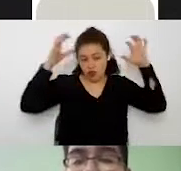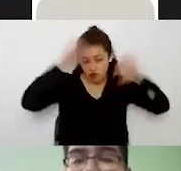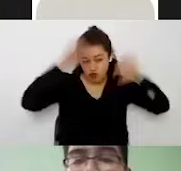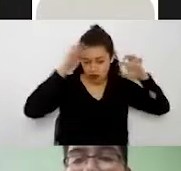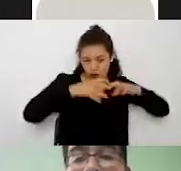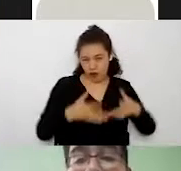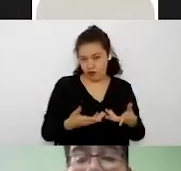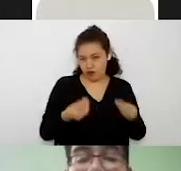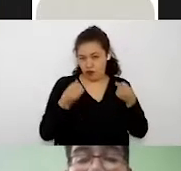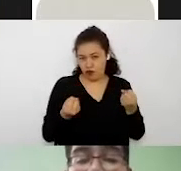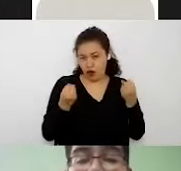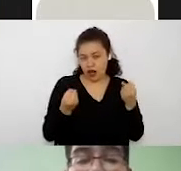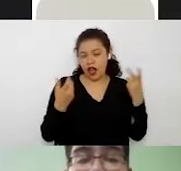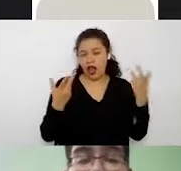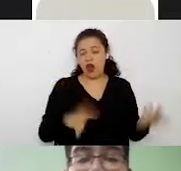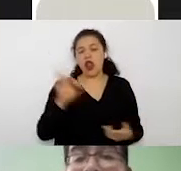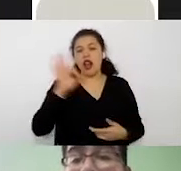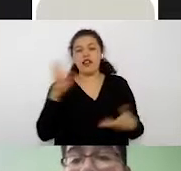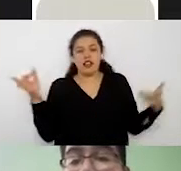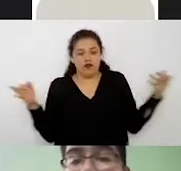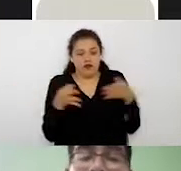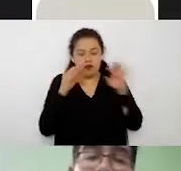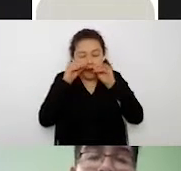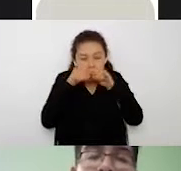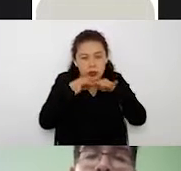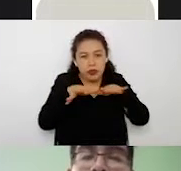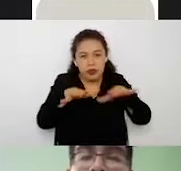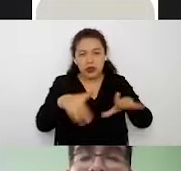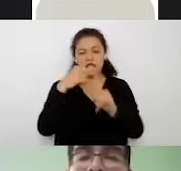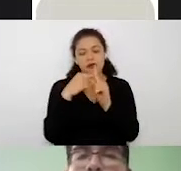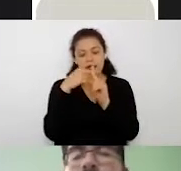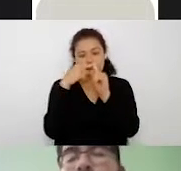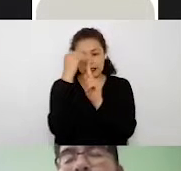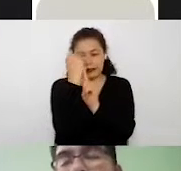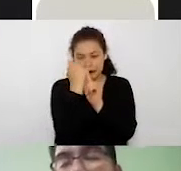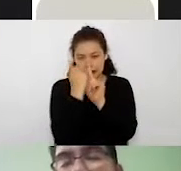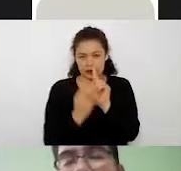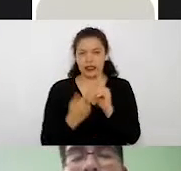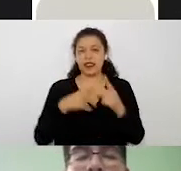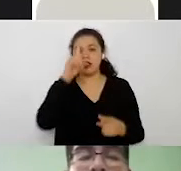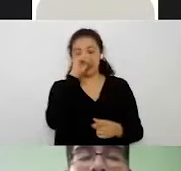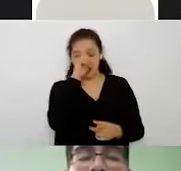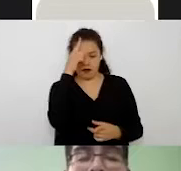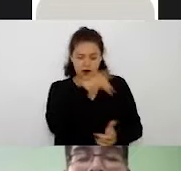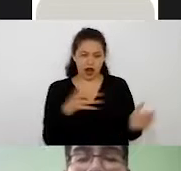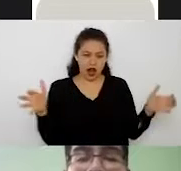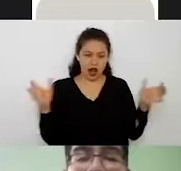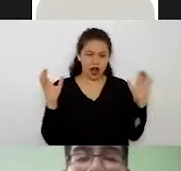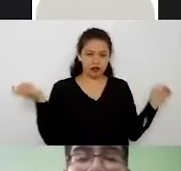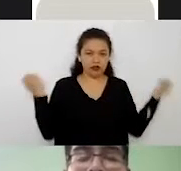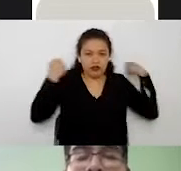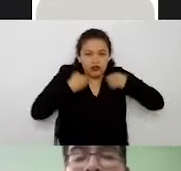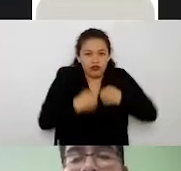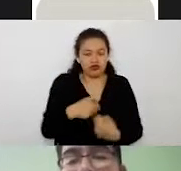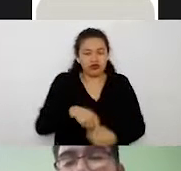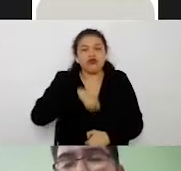haber una onda gélida, o que va a bajar la temperatura, y te hacen recomendaciones como la de abrigarte bien, como la de que,